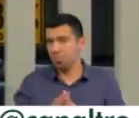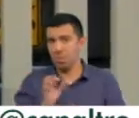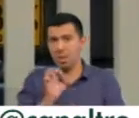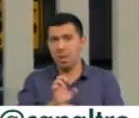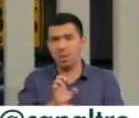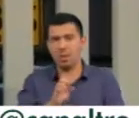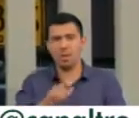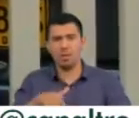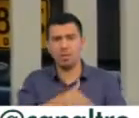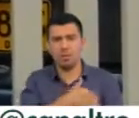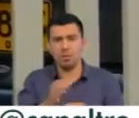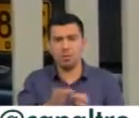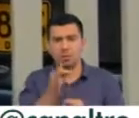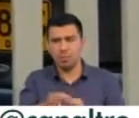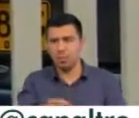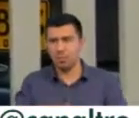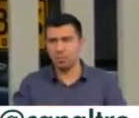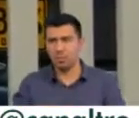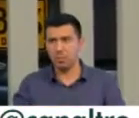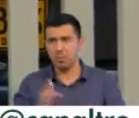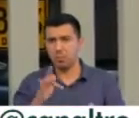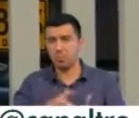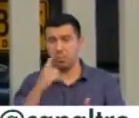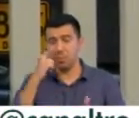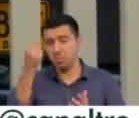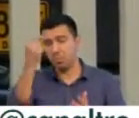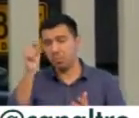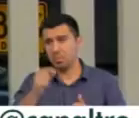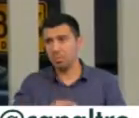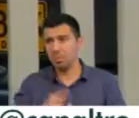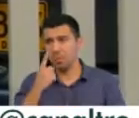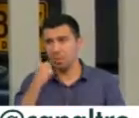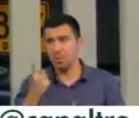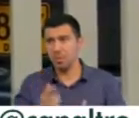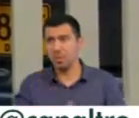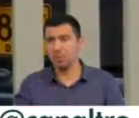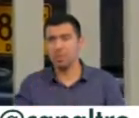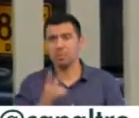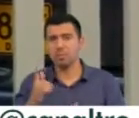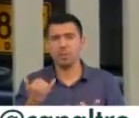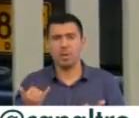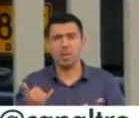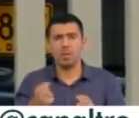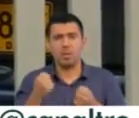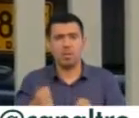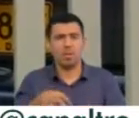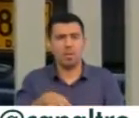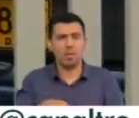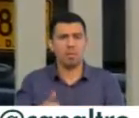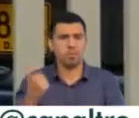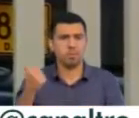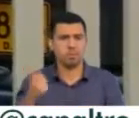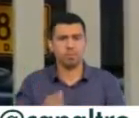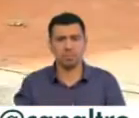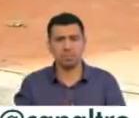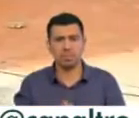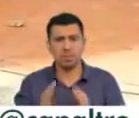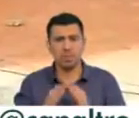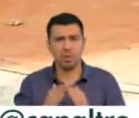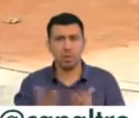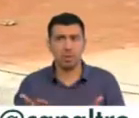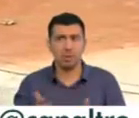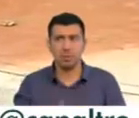municipales que vengan a dar el visto bueno la actual posición de la casa